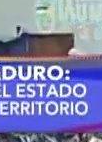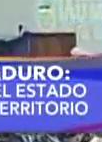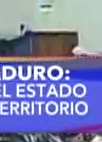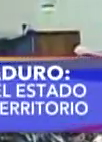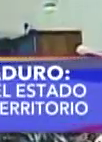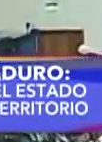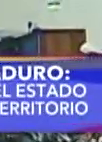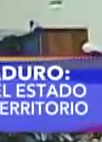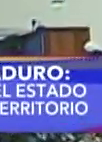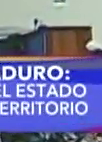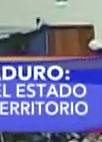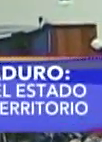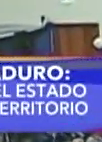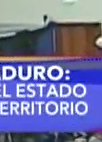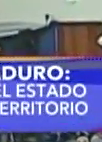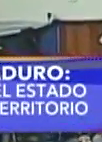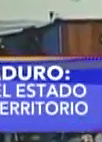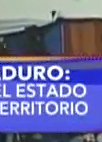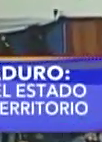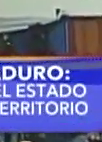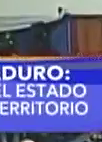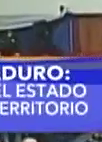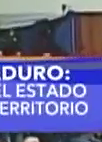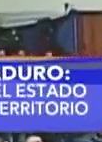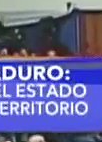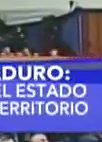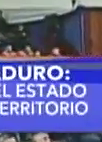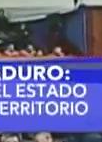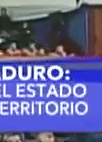la Venezuela potencia de nuestro sueño.